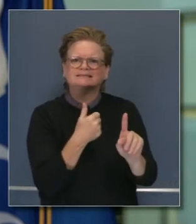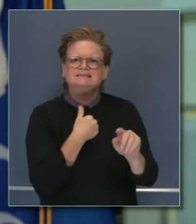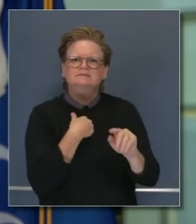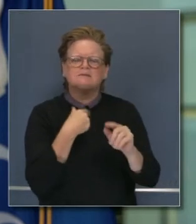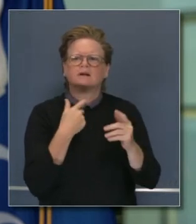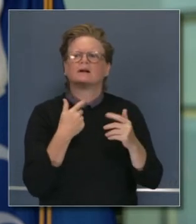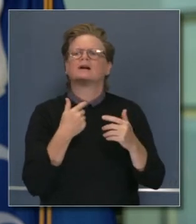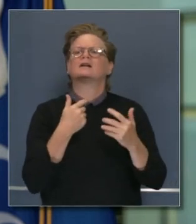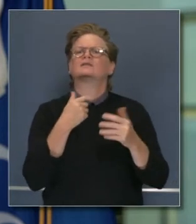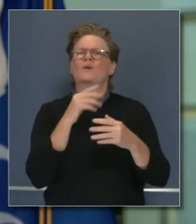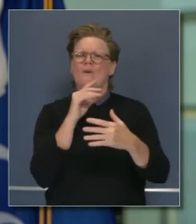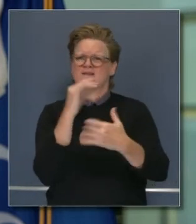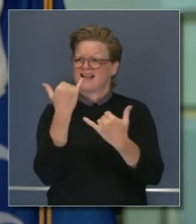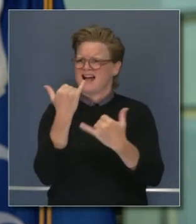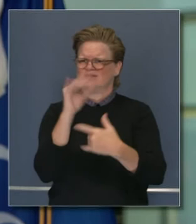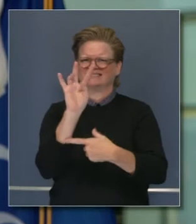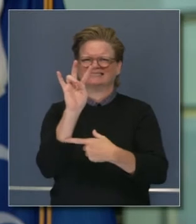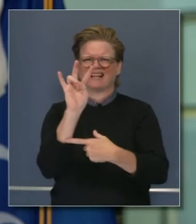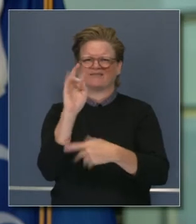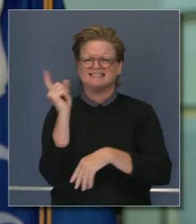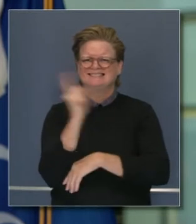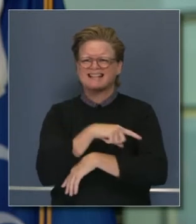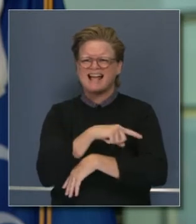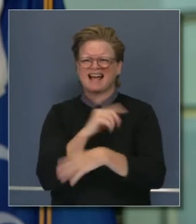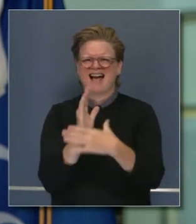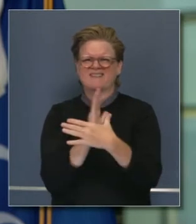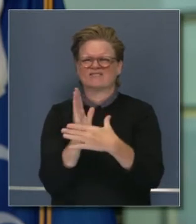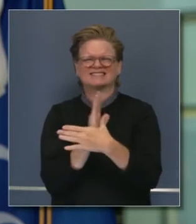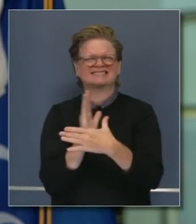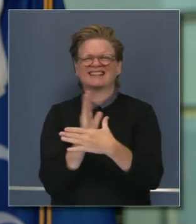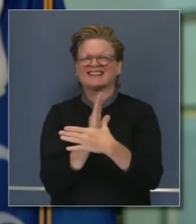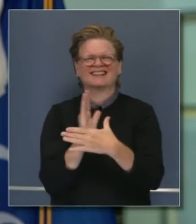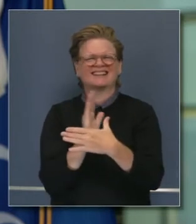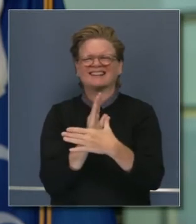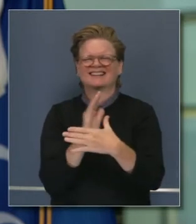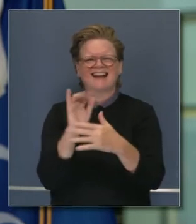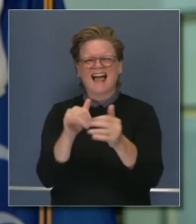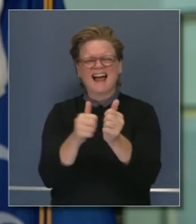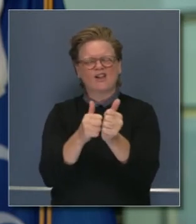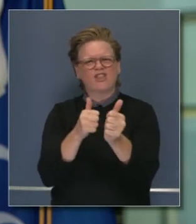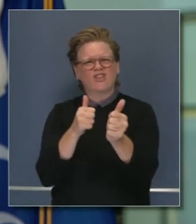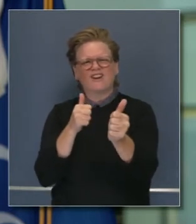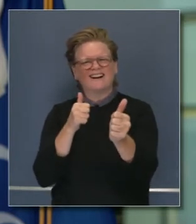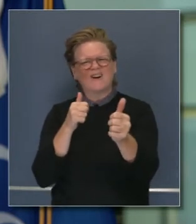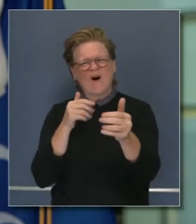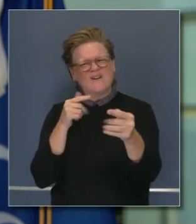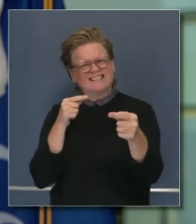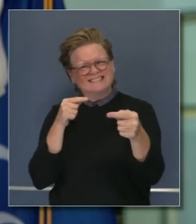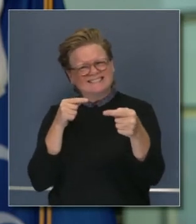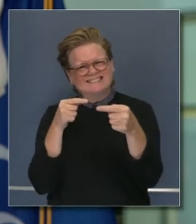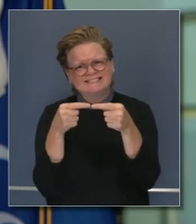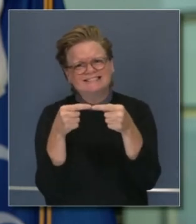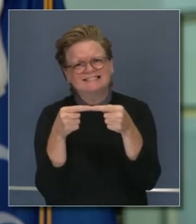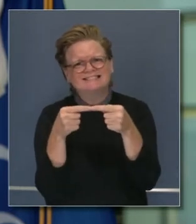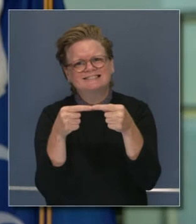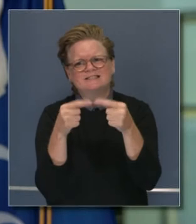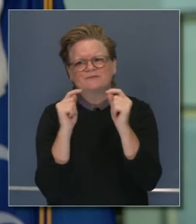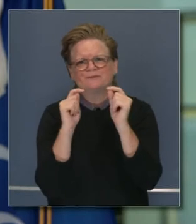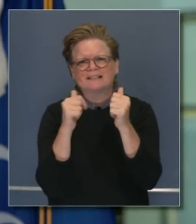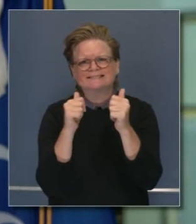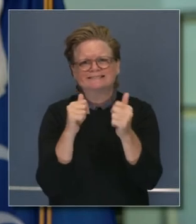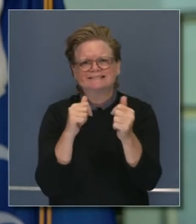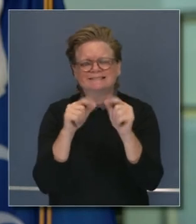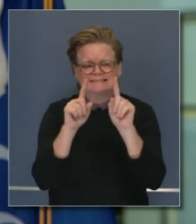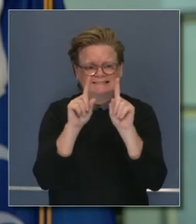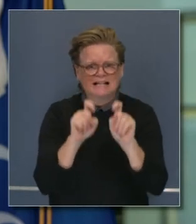promedio de 7 días y presentando algo que llamamos la falta retraso de 7 días, que nos da tiempo para